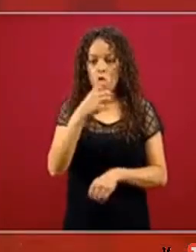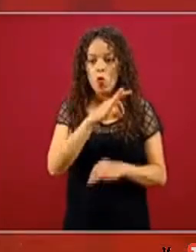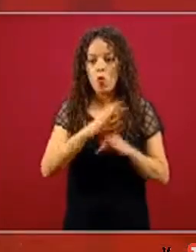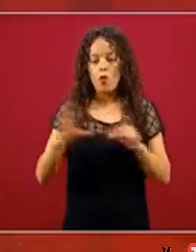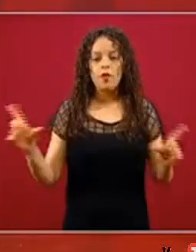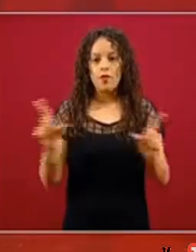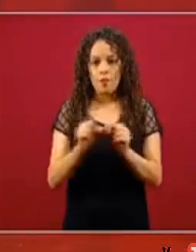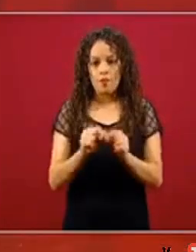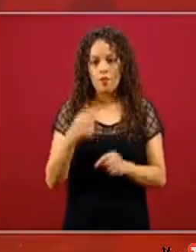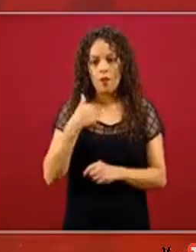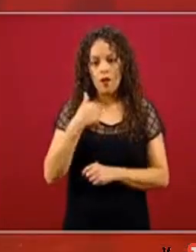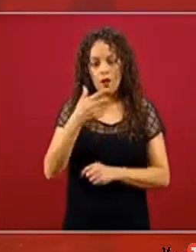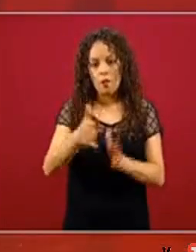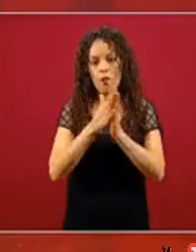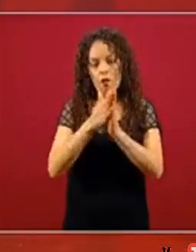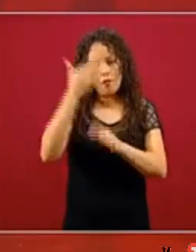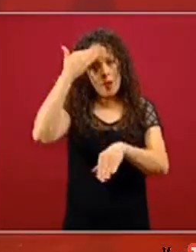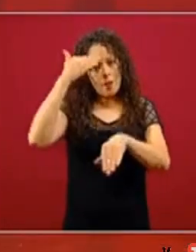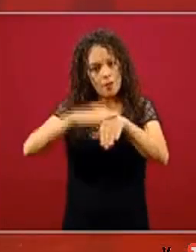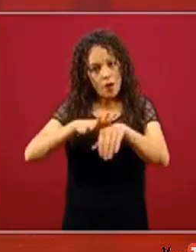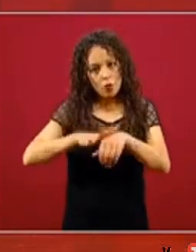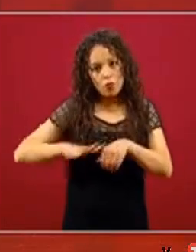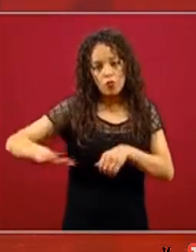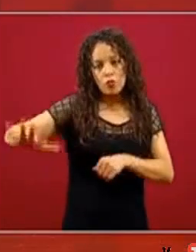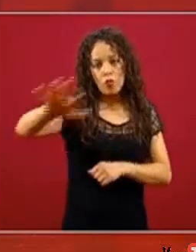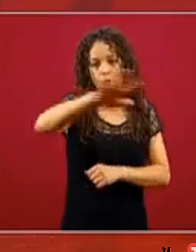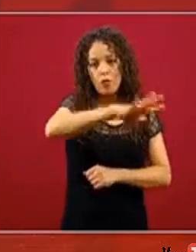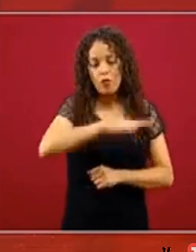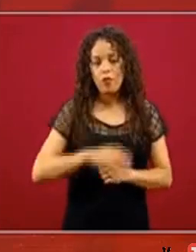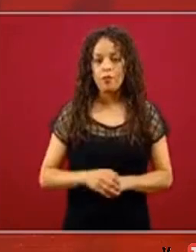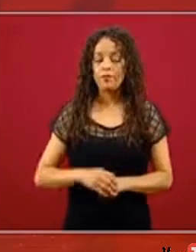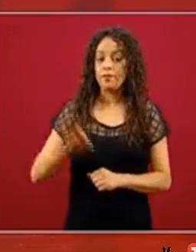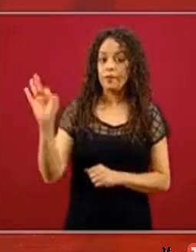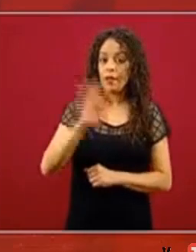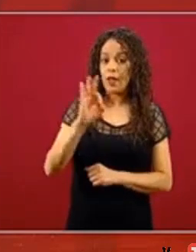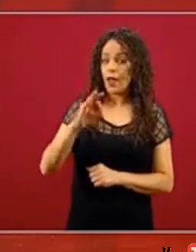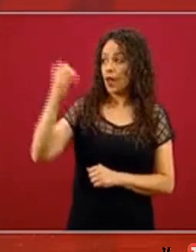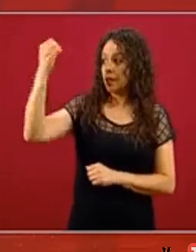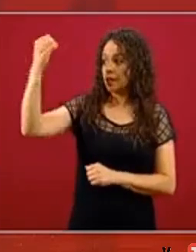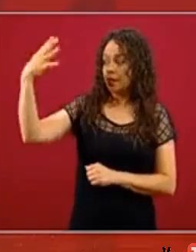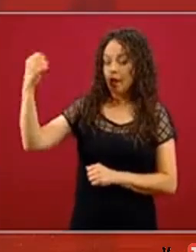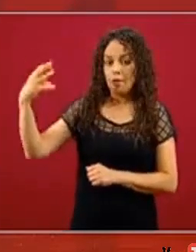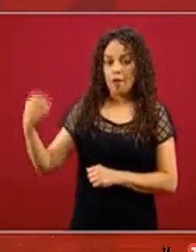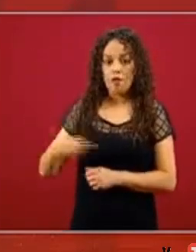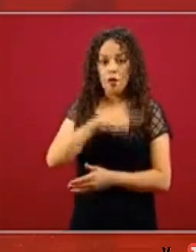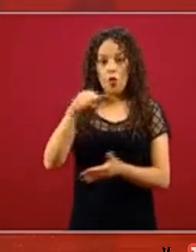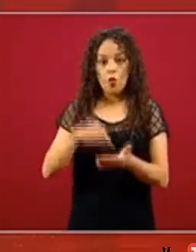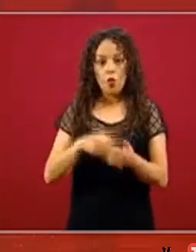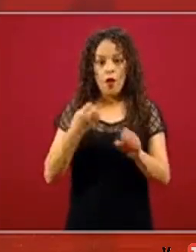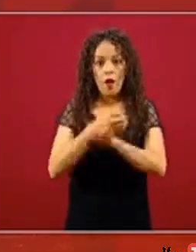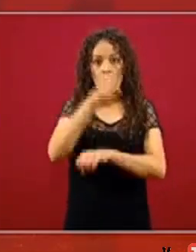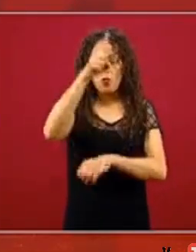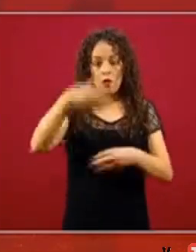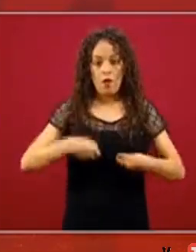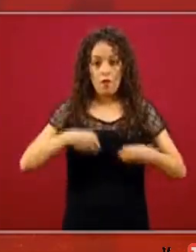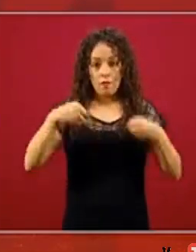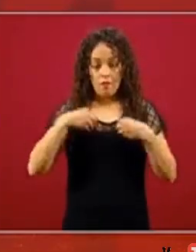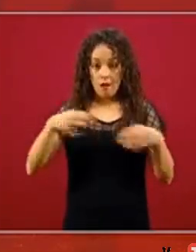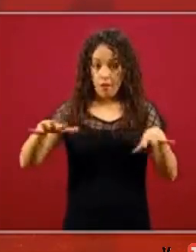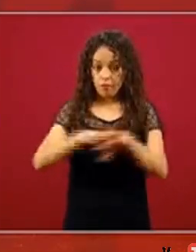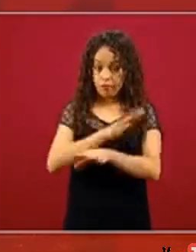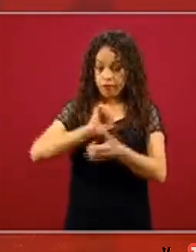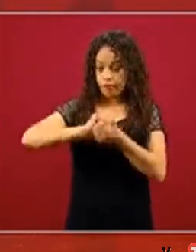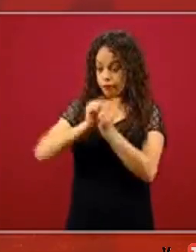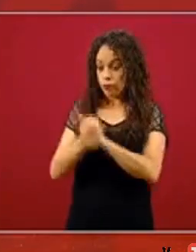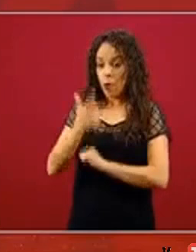la población que aun cuando los semáforos de la entidad en la que usted vive pasaran a naranja, no se